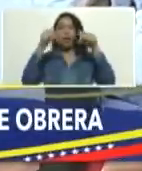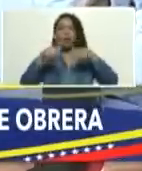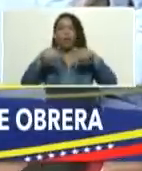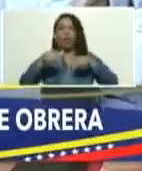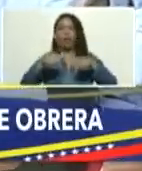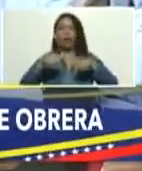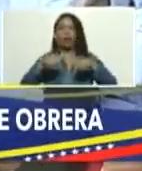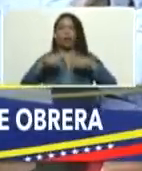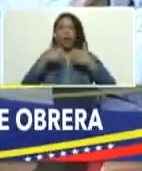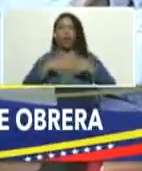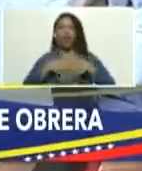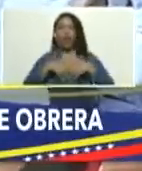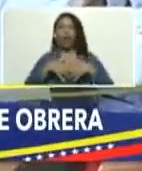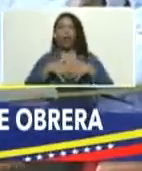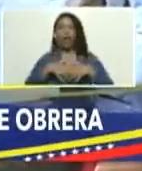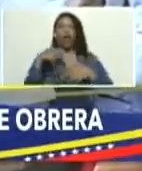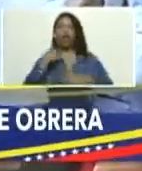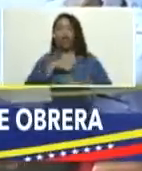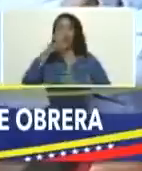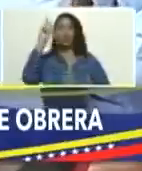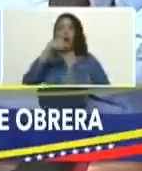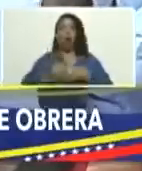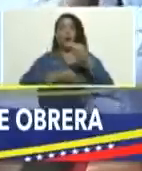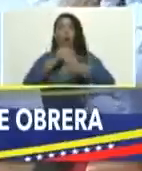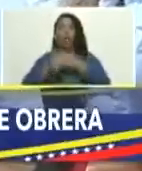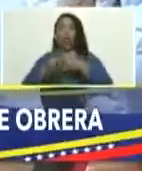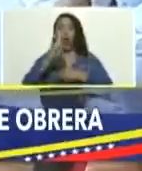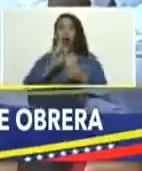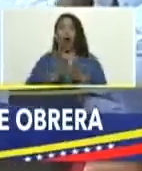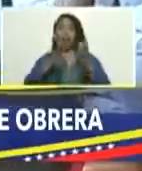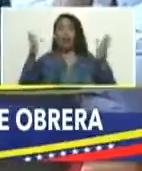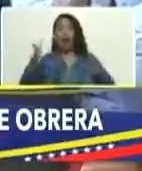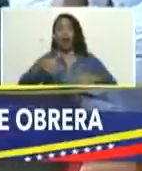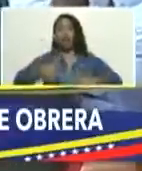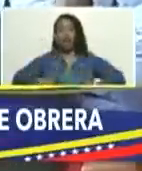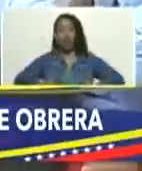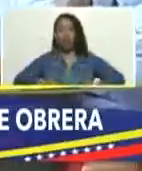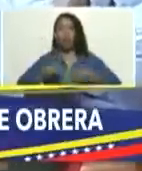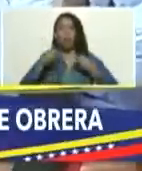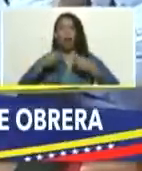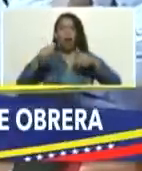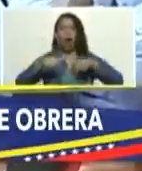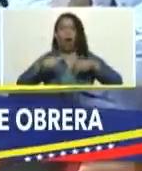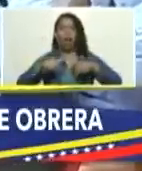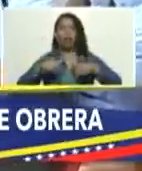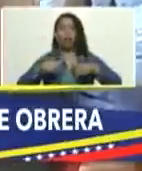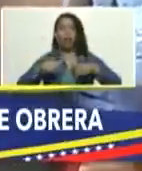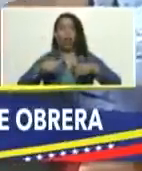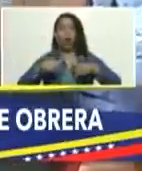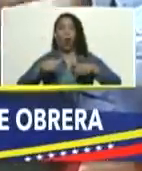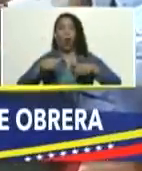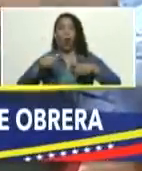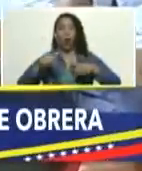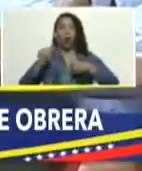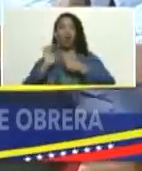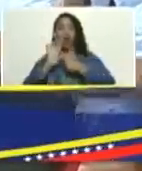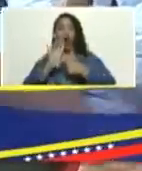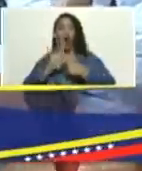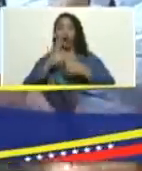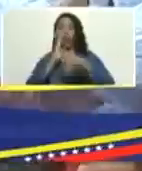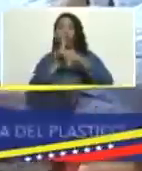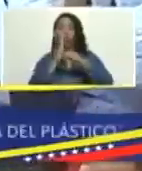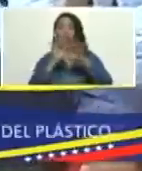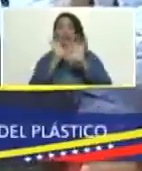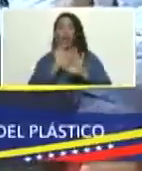complejo. Hemos también hecho un gran esfuerzo para que esto no se detuviera y no se